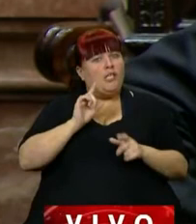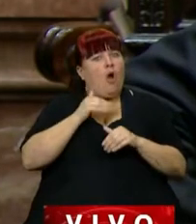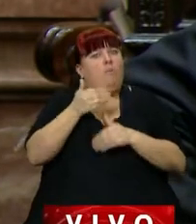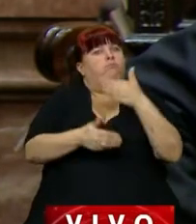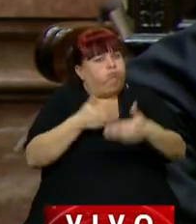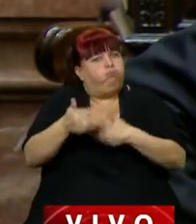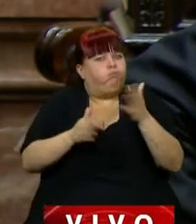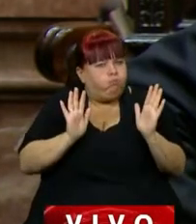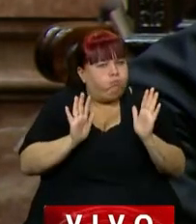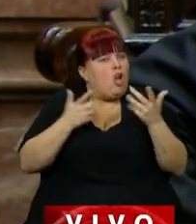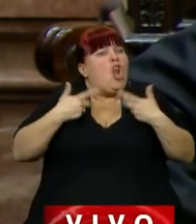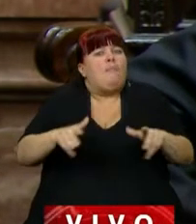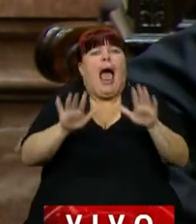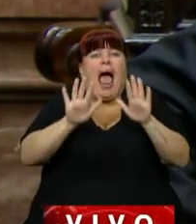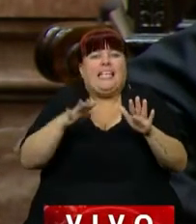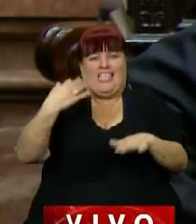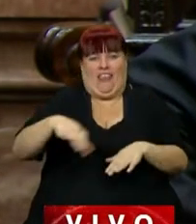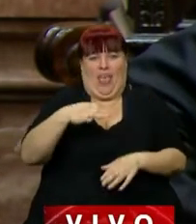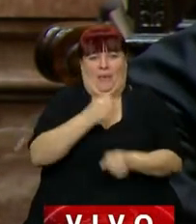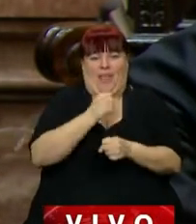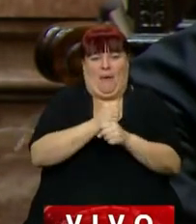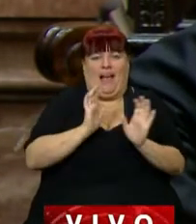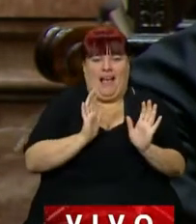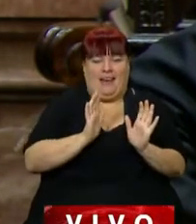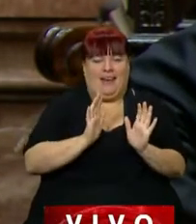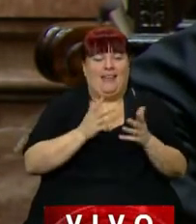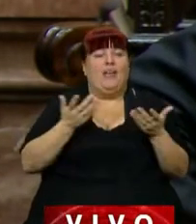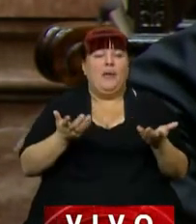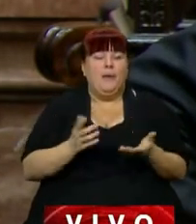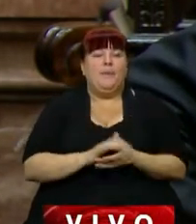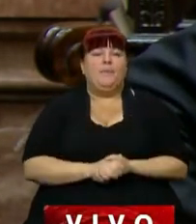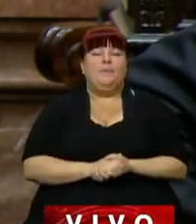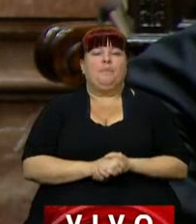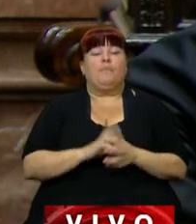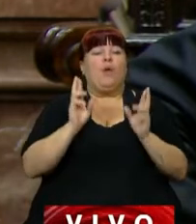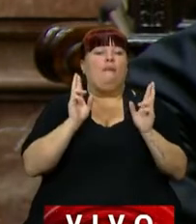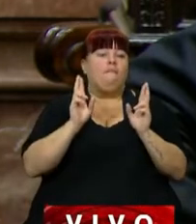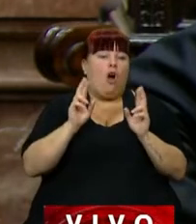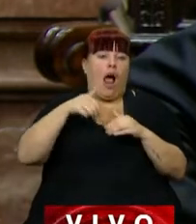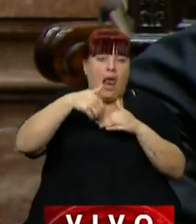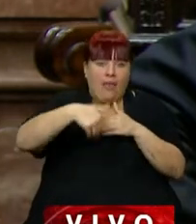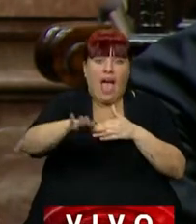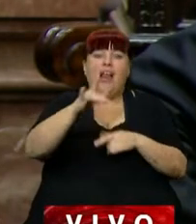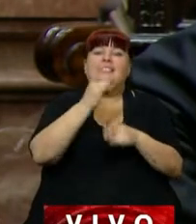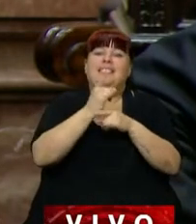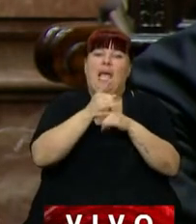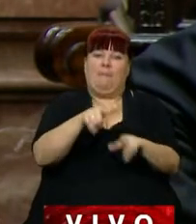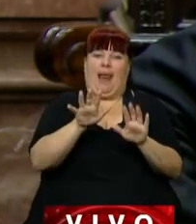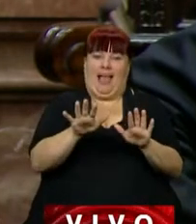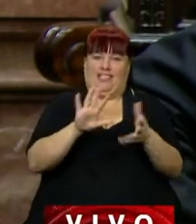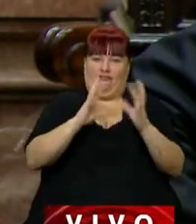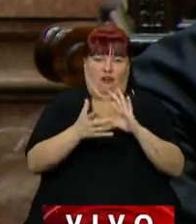avance. Es lo normal, es lo que debería pasar. Así que espero que de ahora en más siempre sea